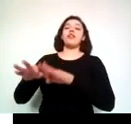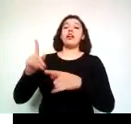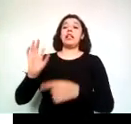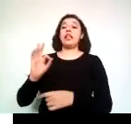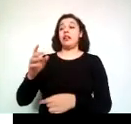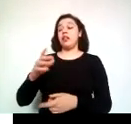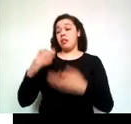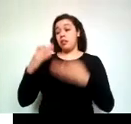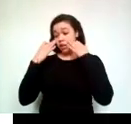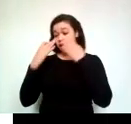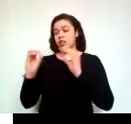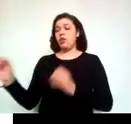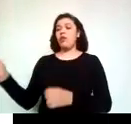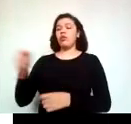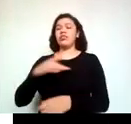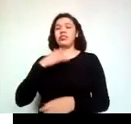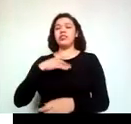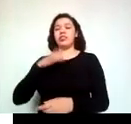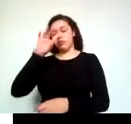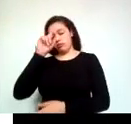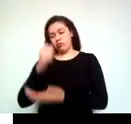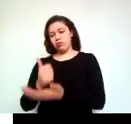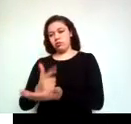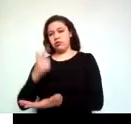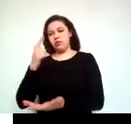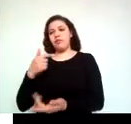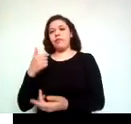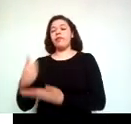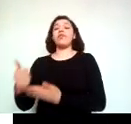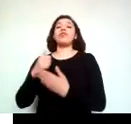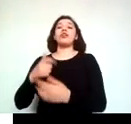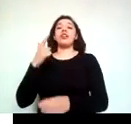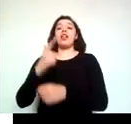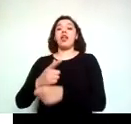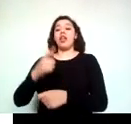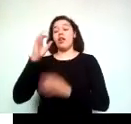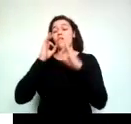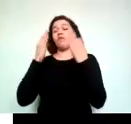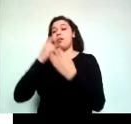estos acontecimientos traumáticos y nos ayuda a identificar de manera muy sencilla